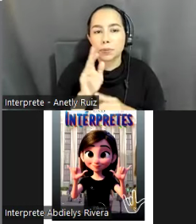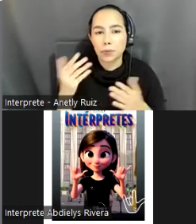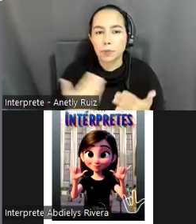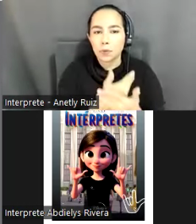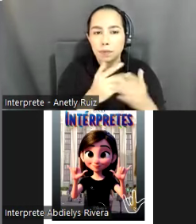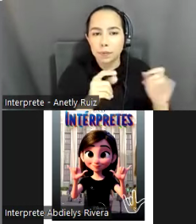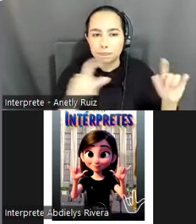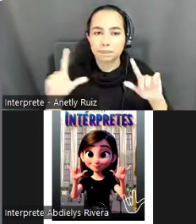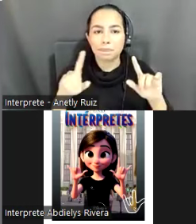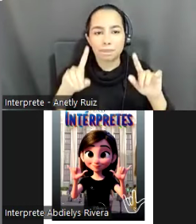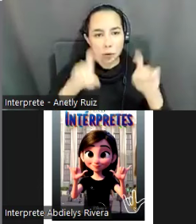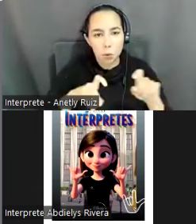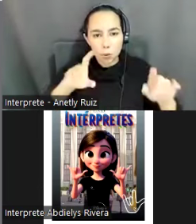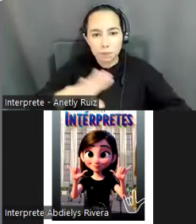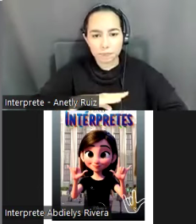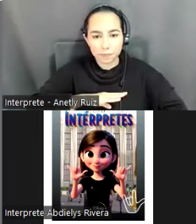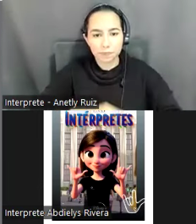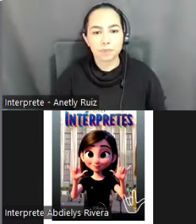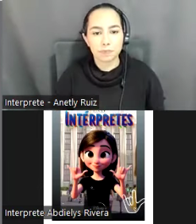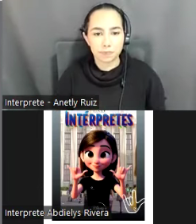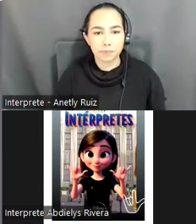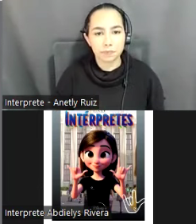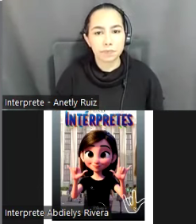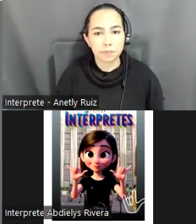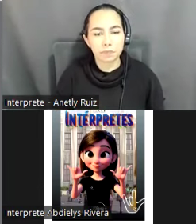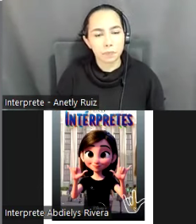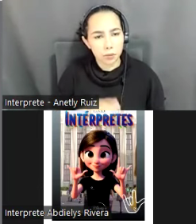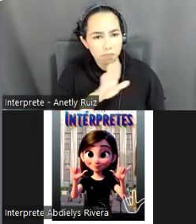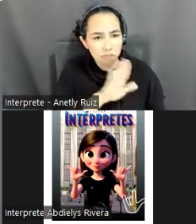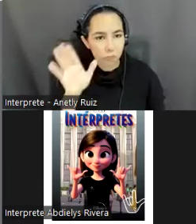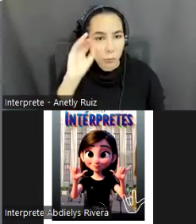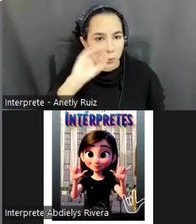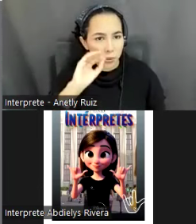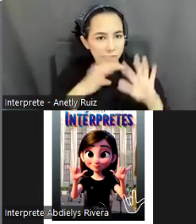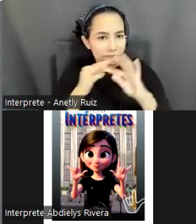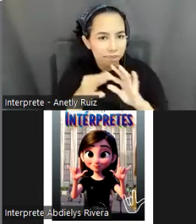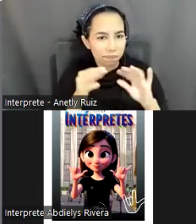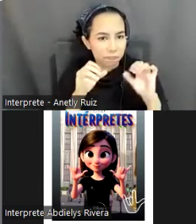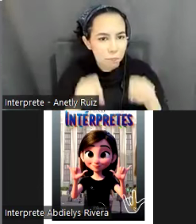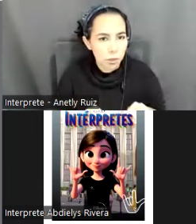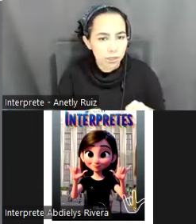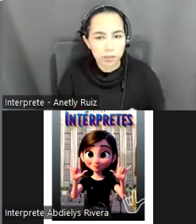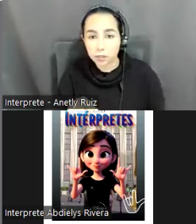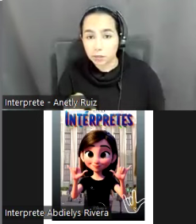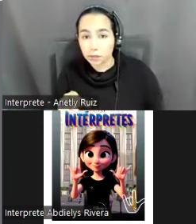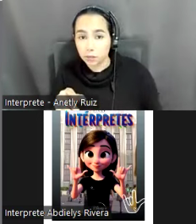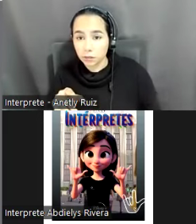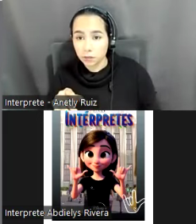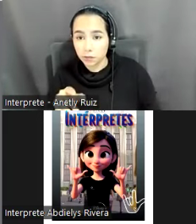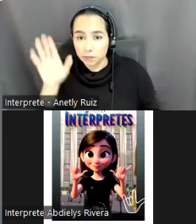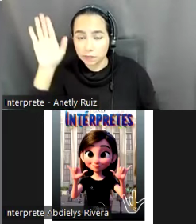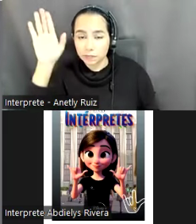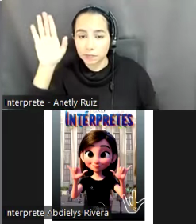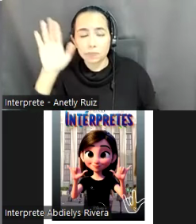el cuestionario de satisfacción para que midan sus Buenas tardes. comentarios, ¿verdad? Y sí, tenemos una pregunta. Sí, es que quería